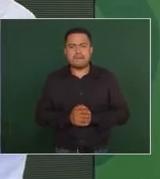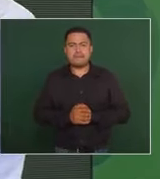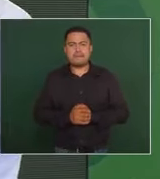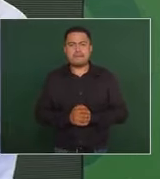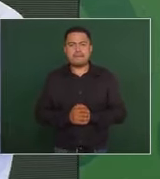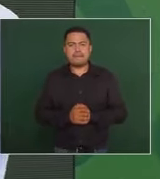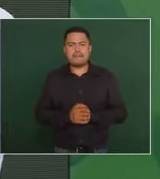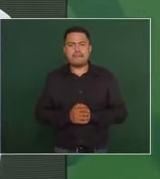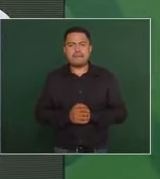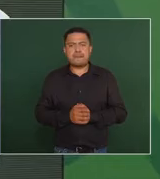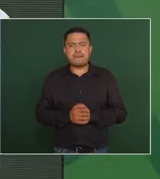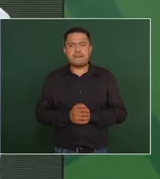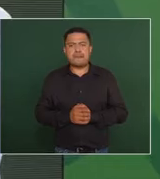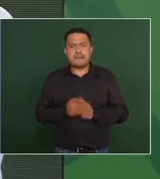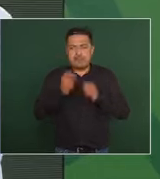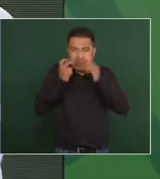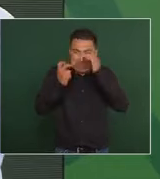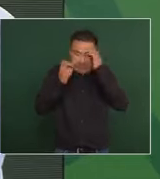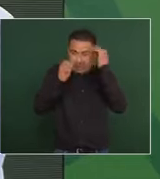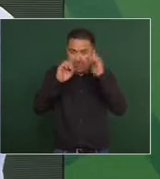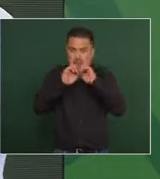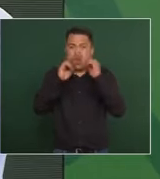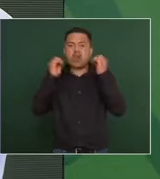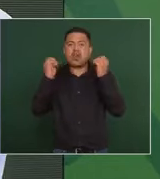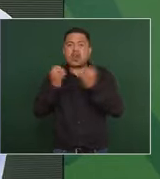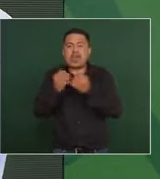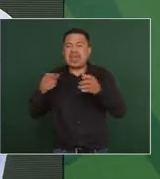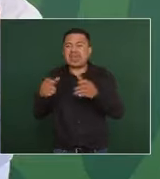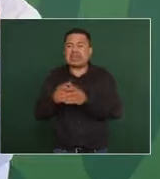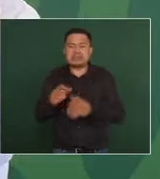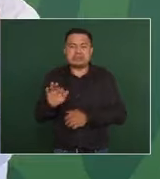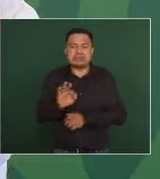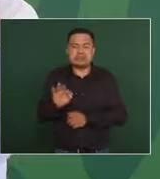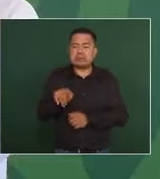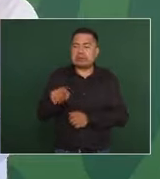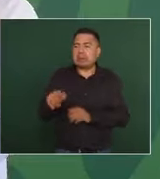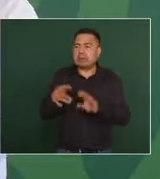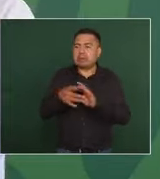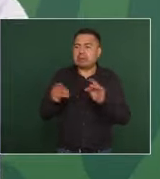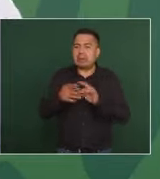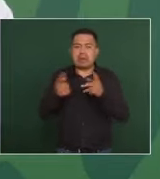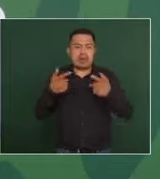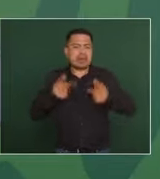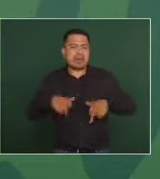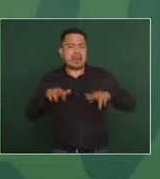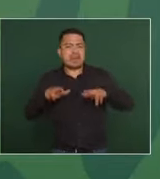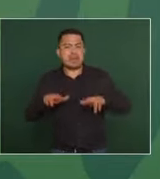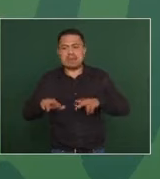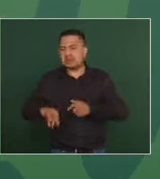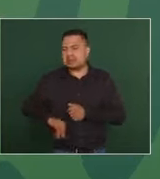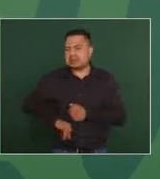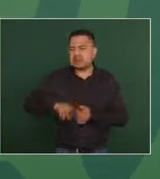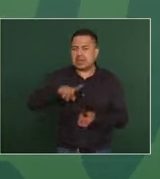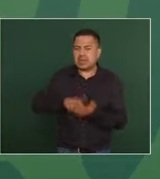Bueno, pues es un organismo que supuestamente representa a los